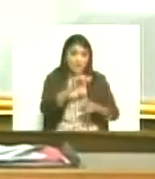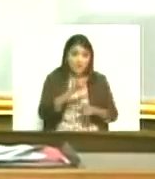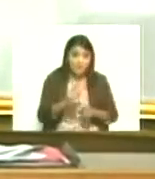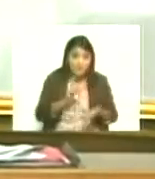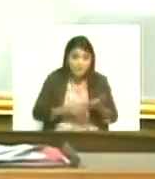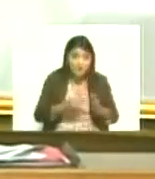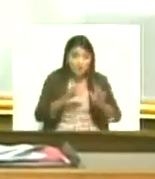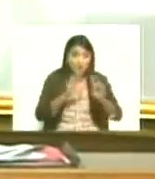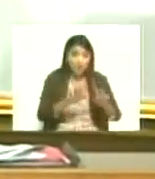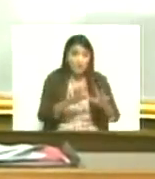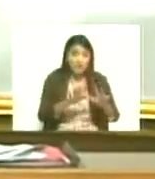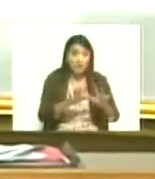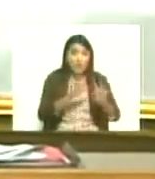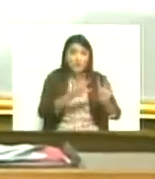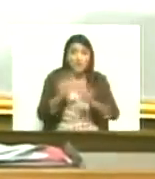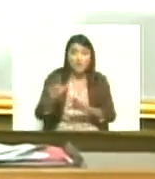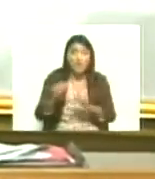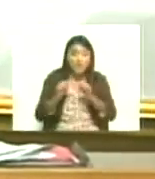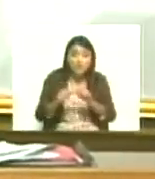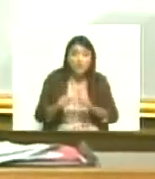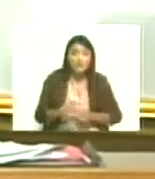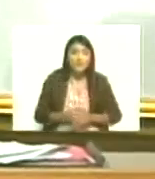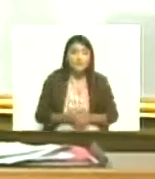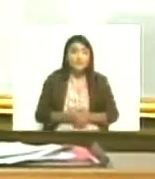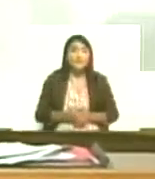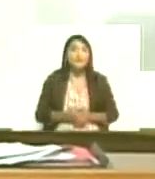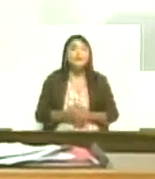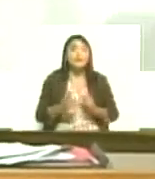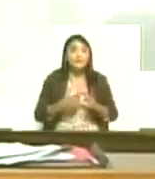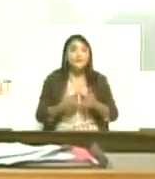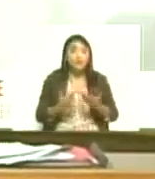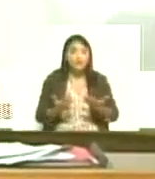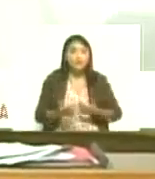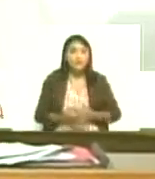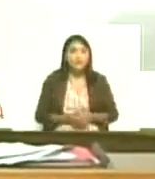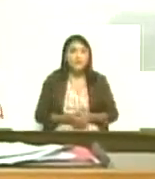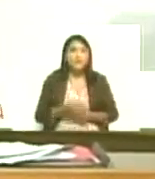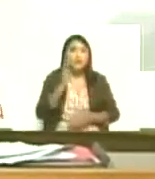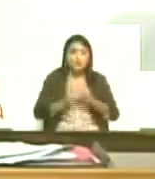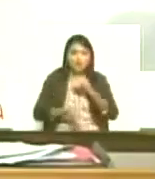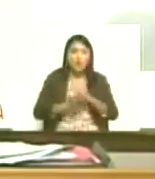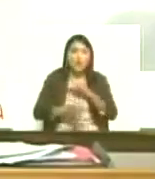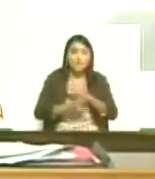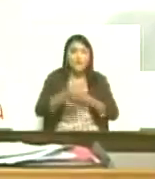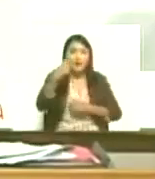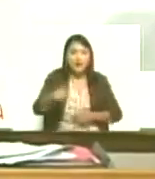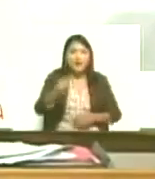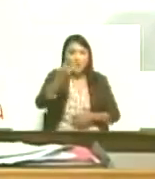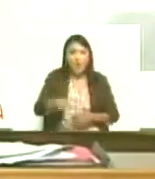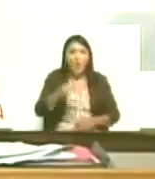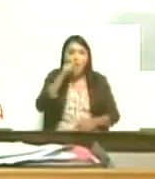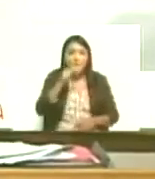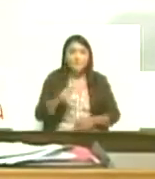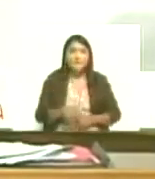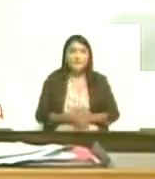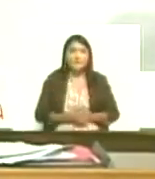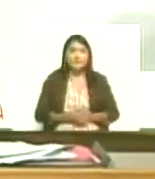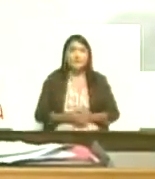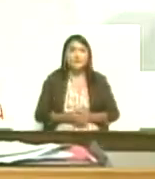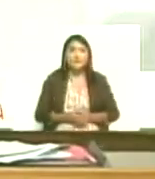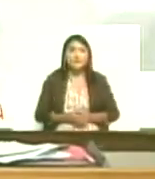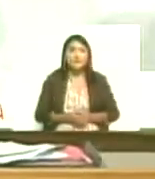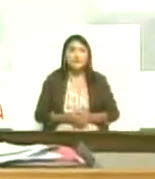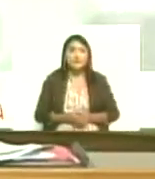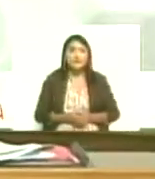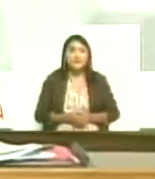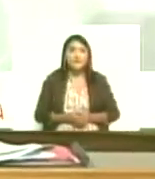Cuando incluso hay testimonios, hay un señor que pasó